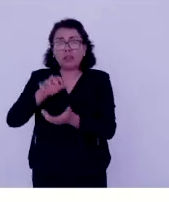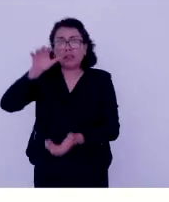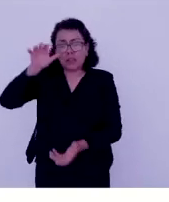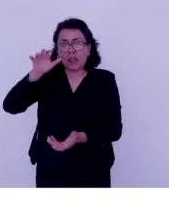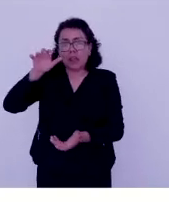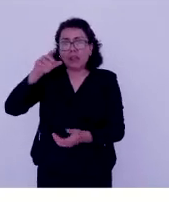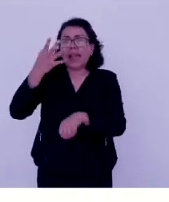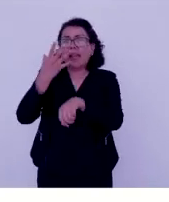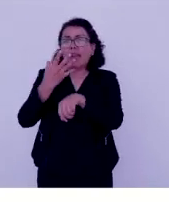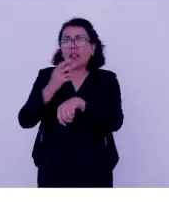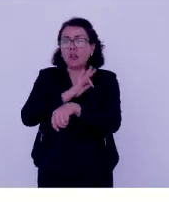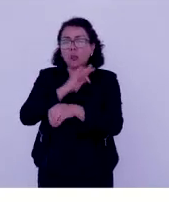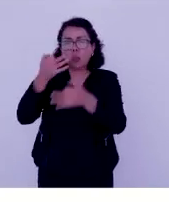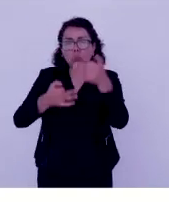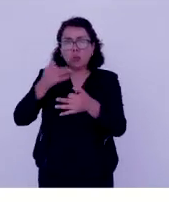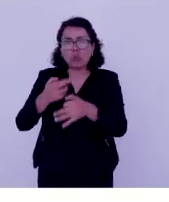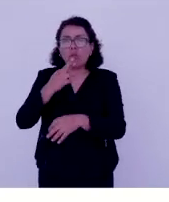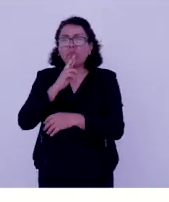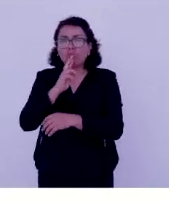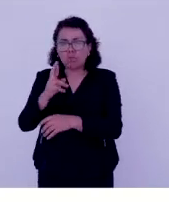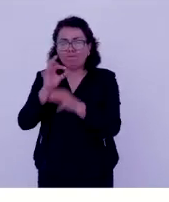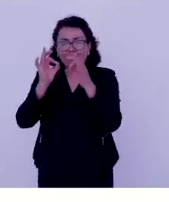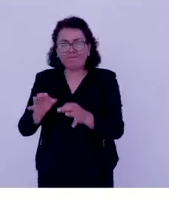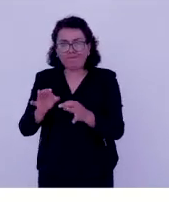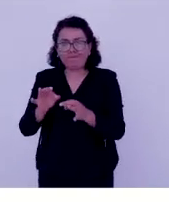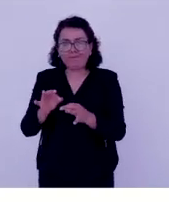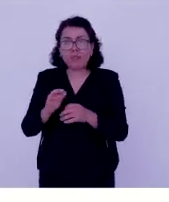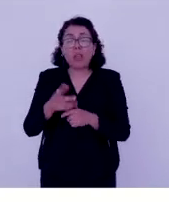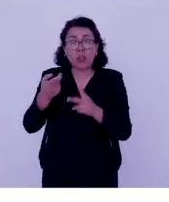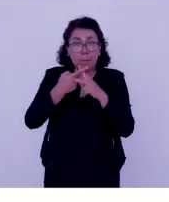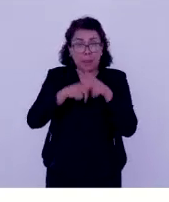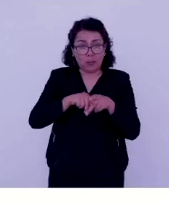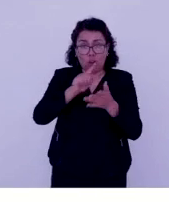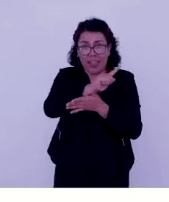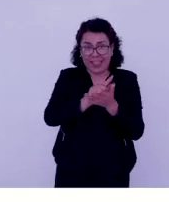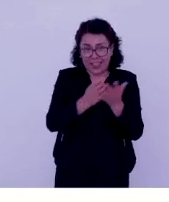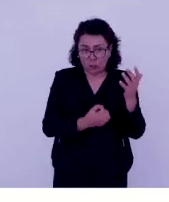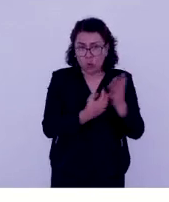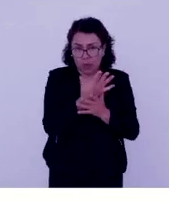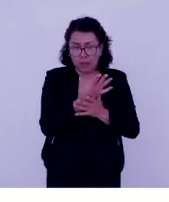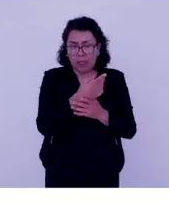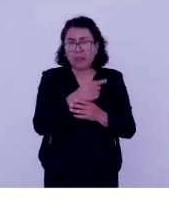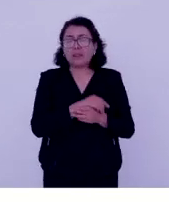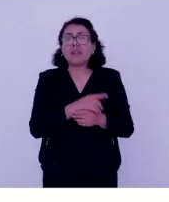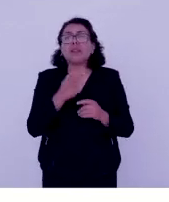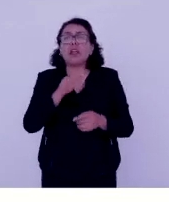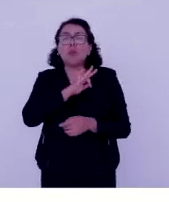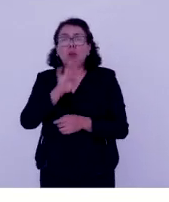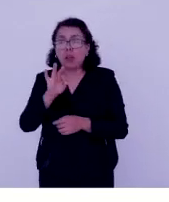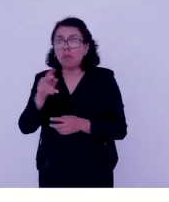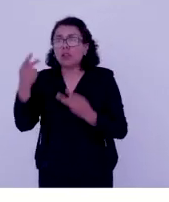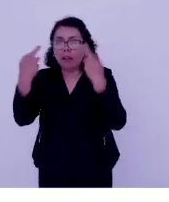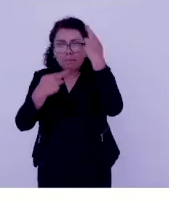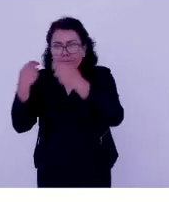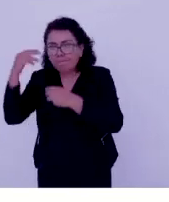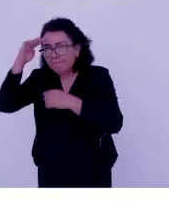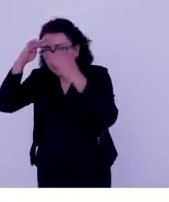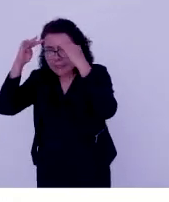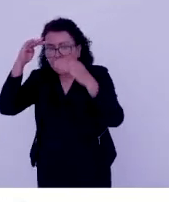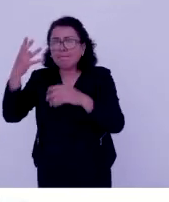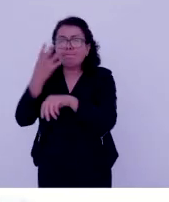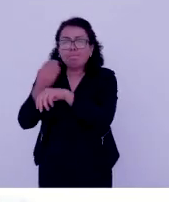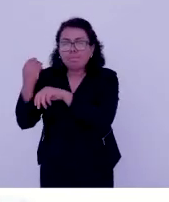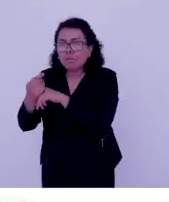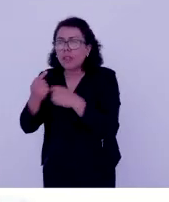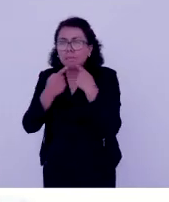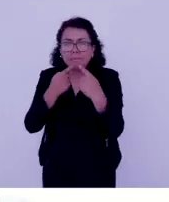resoluciones emitidas de manera unitaria porque a partir de la entrada en vigor de la nueva Ley Orgánica se incrementó el tipo de resoluciones que son de